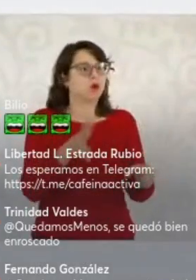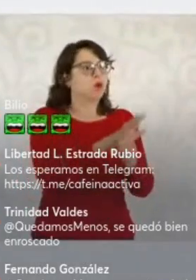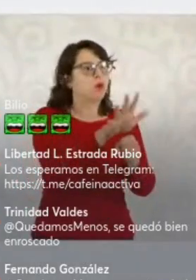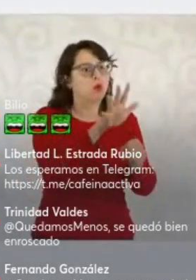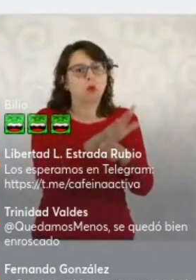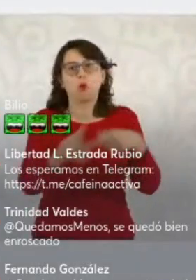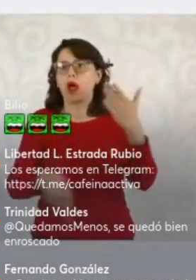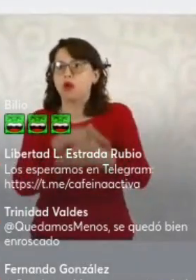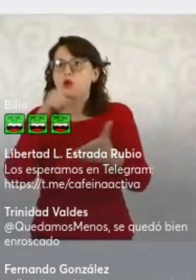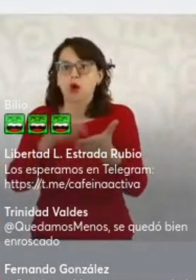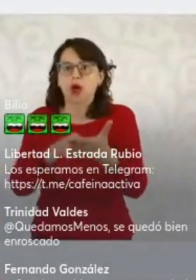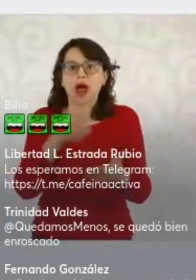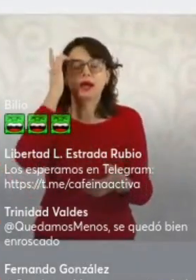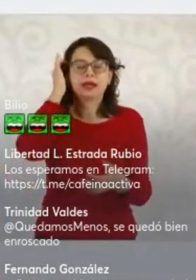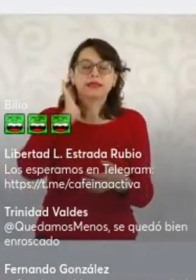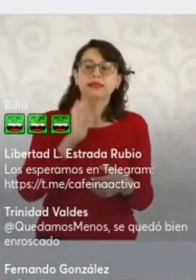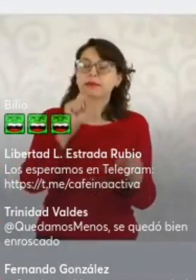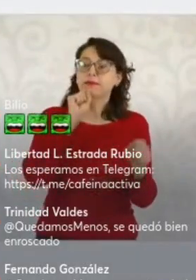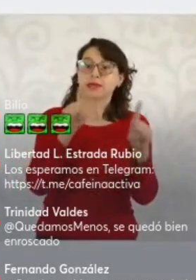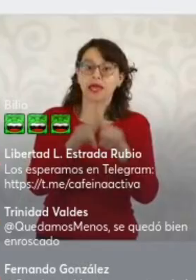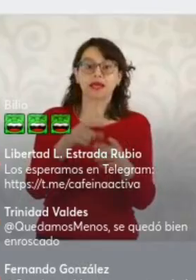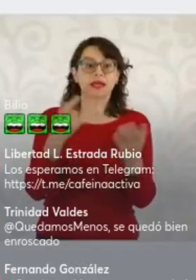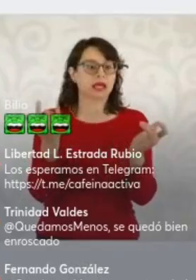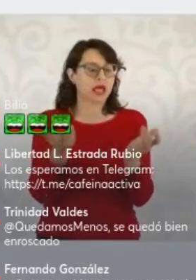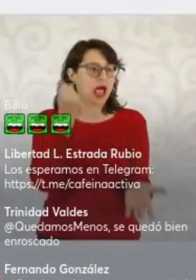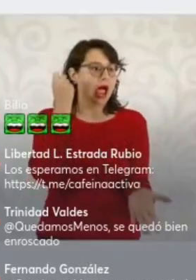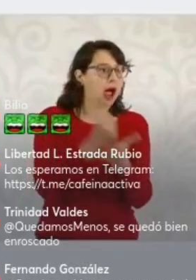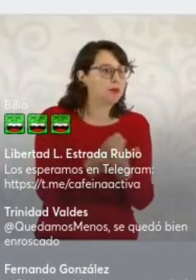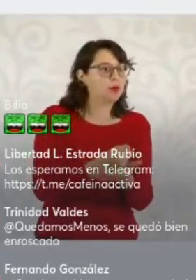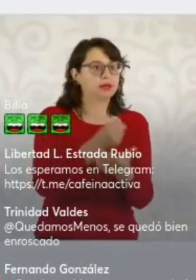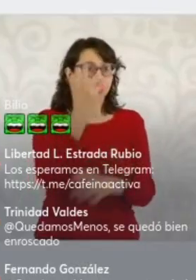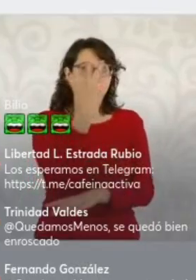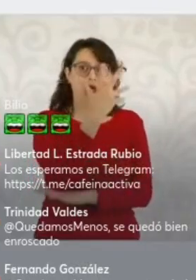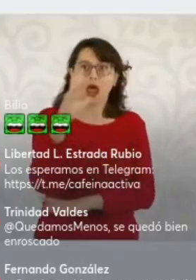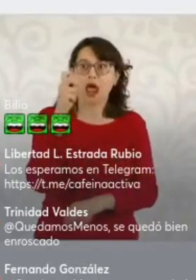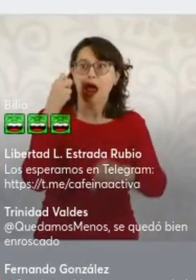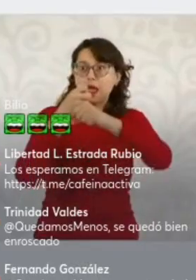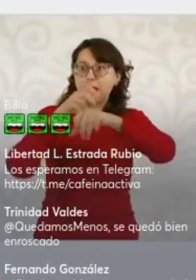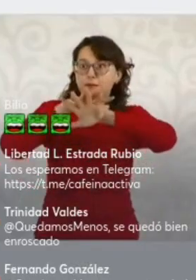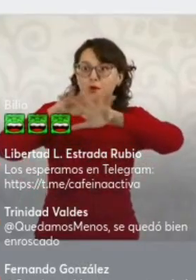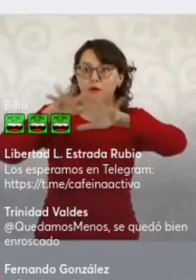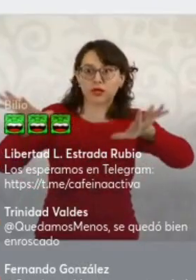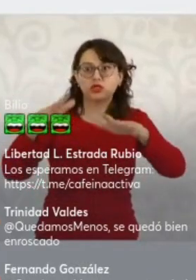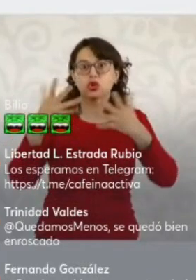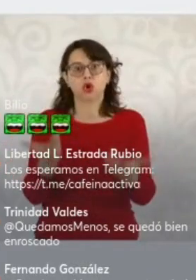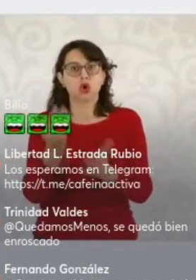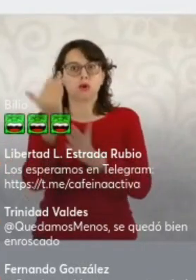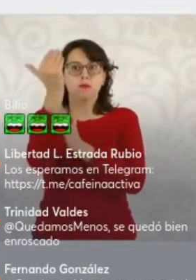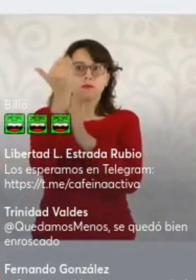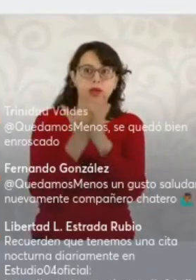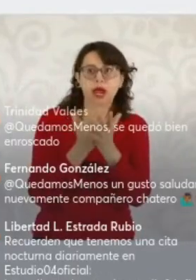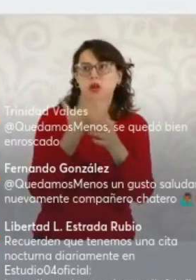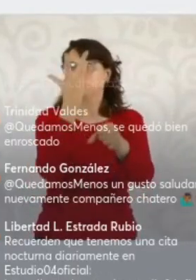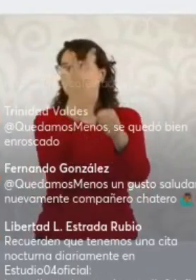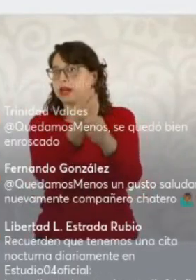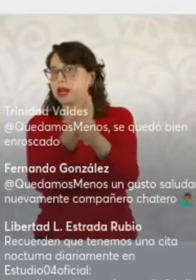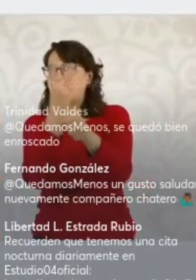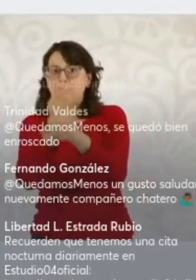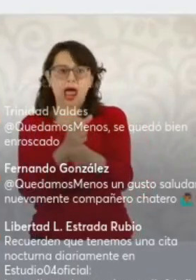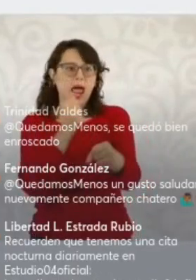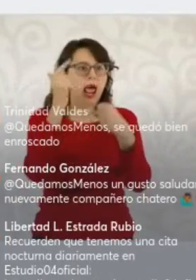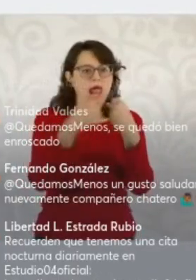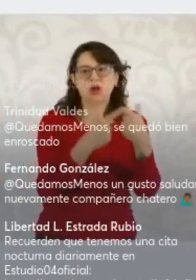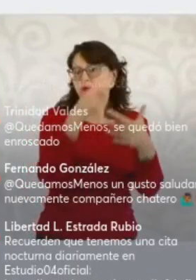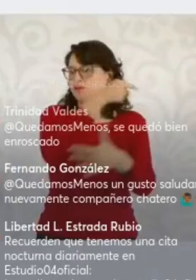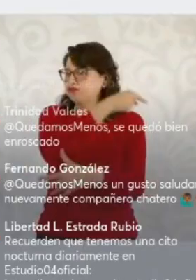con su estudio de impacto ambiental y su aprobación de que después de que se haga el banco de materiales, pues tiene que resarcirse el daño ambiental